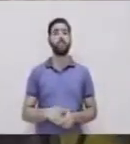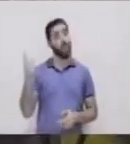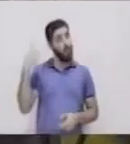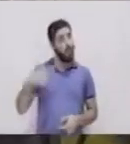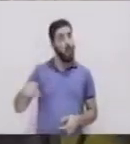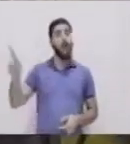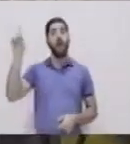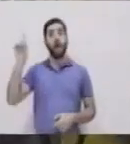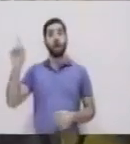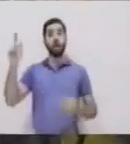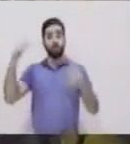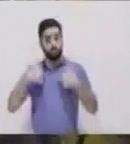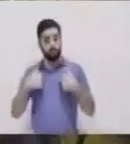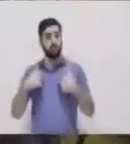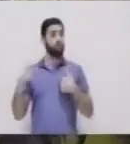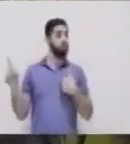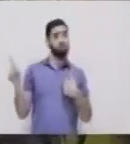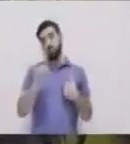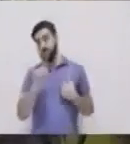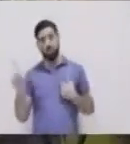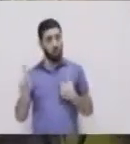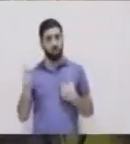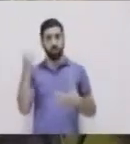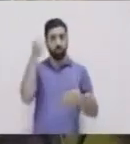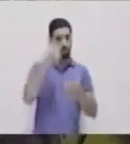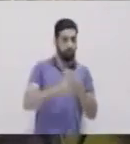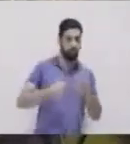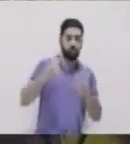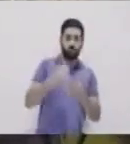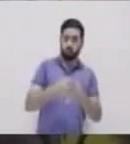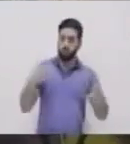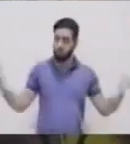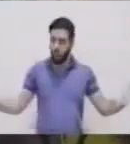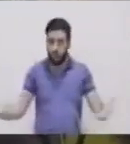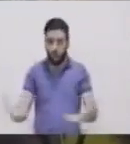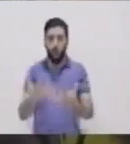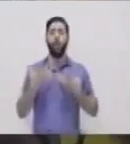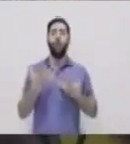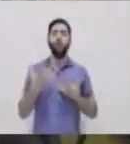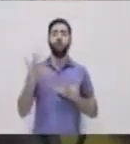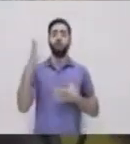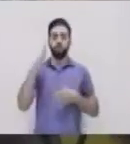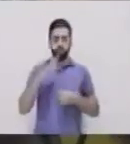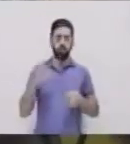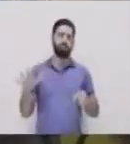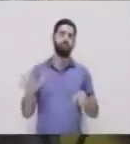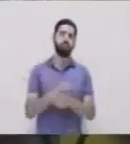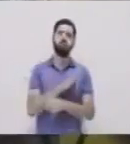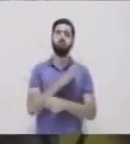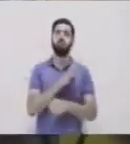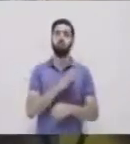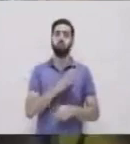del que no agote, Señor, su provisión,